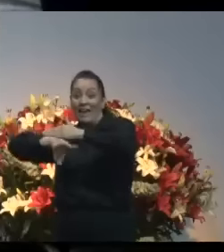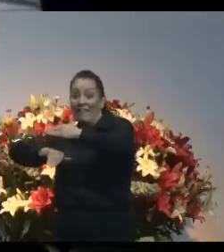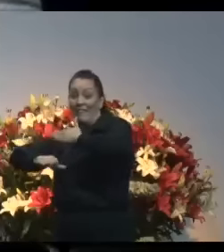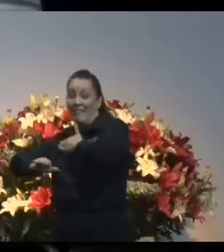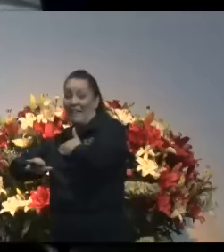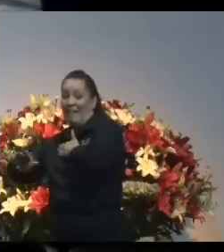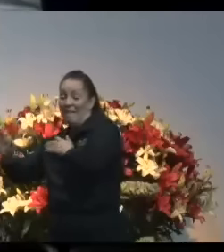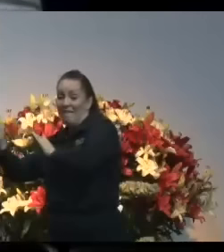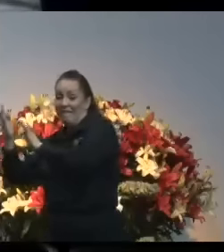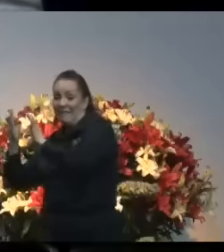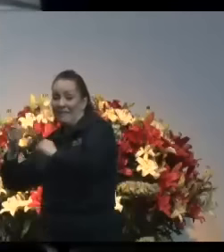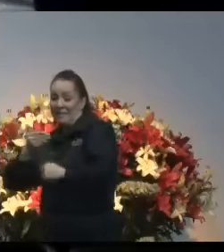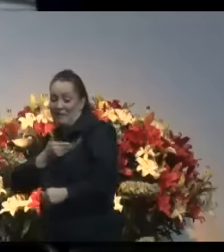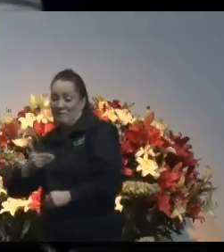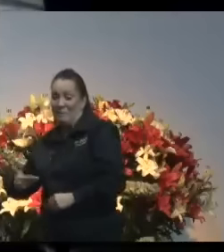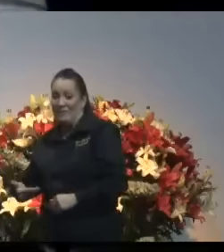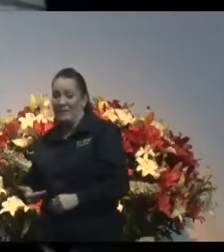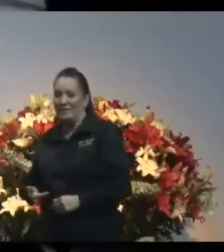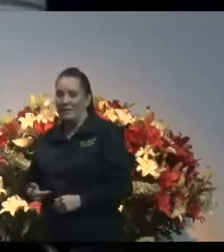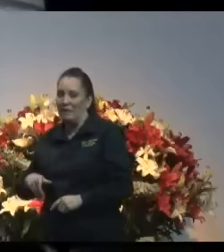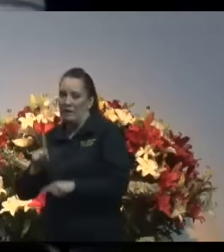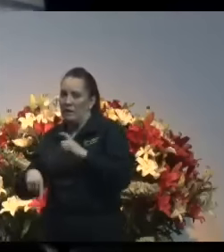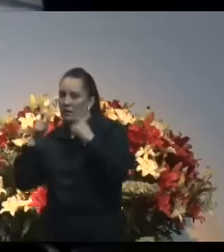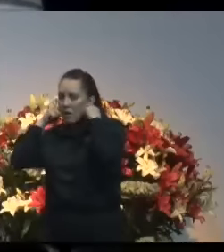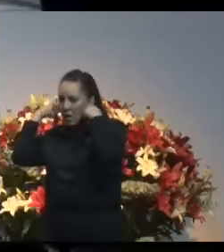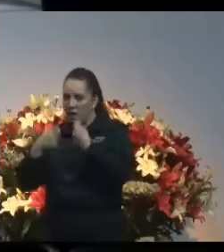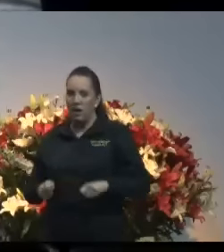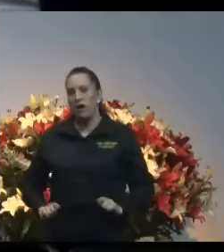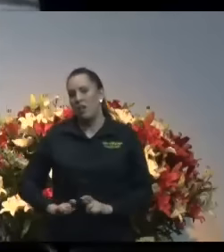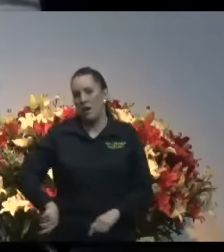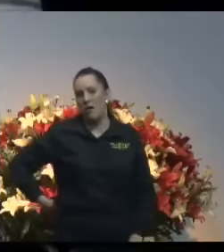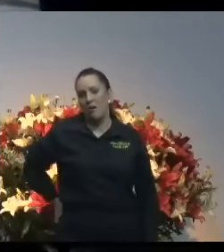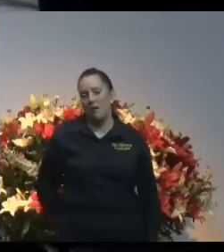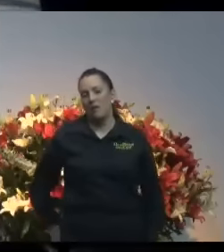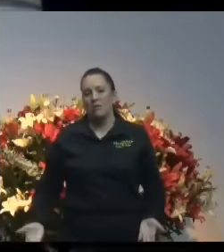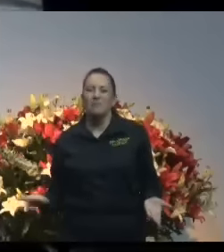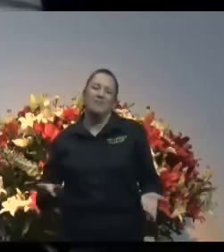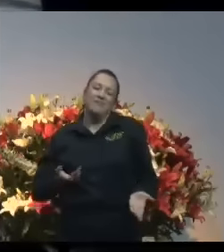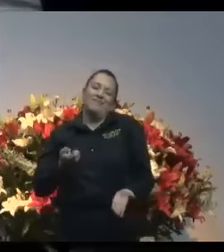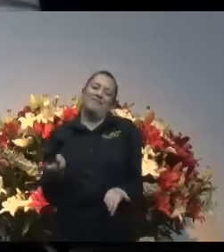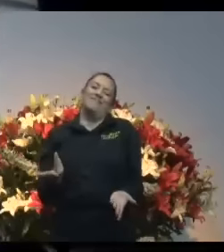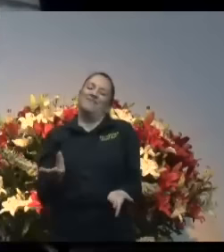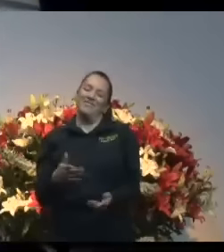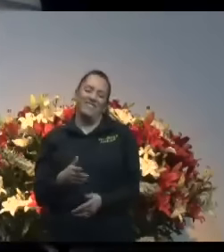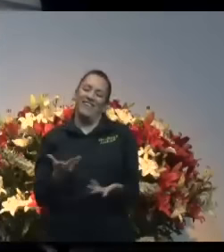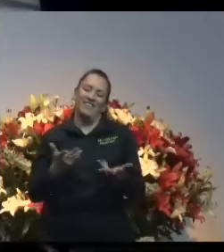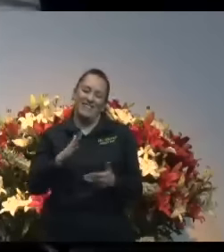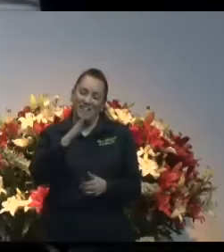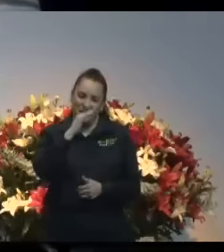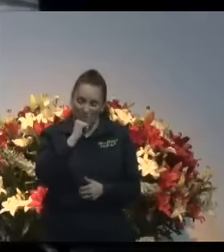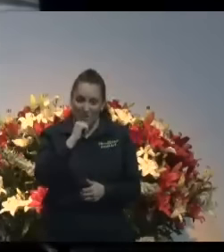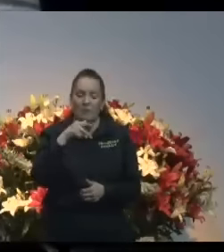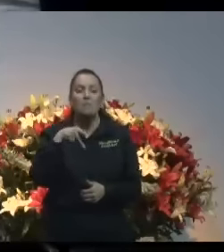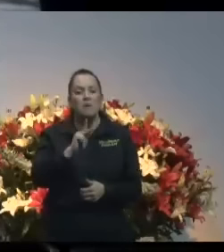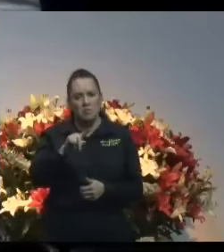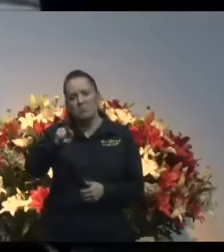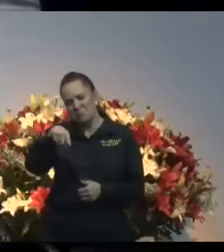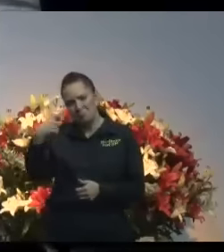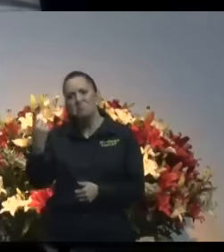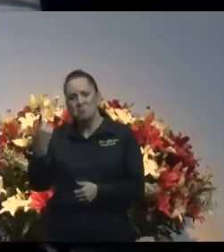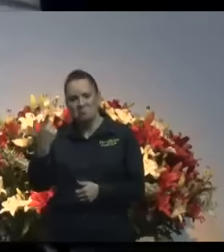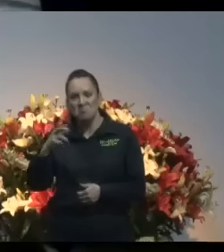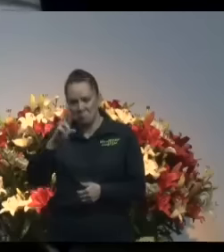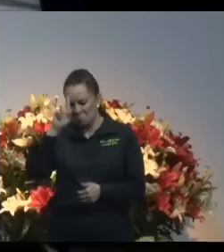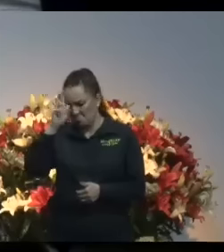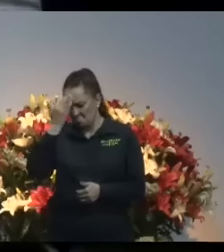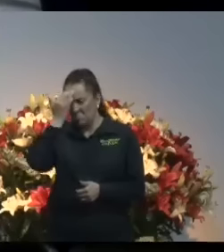quitaba para no se enojar al presidente. Y eso pues tú no lo puedes hacer, pero lo otro se lo reconozco. Y en mi